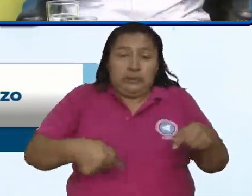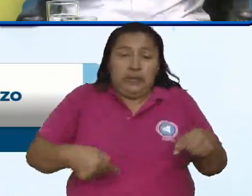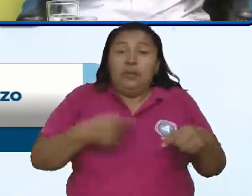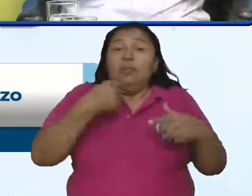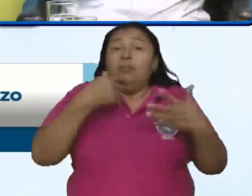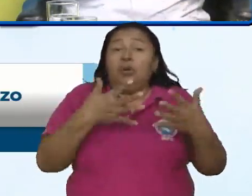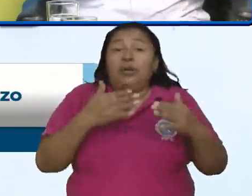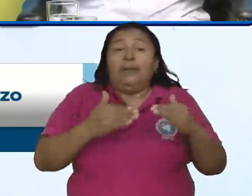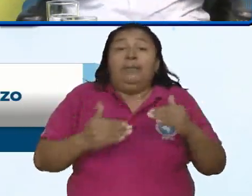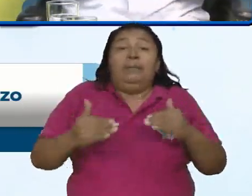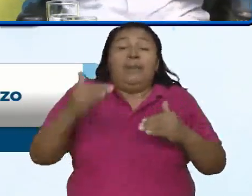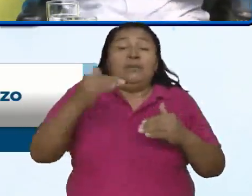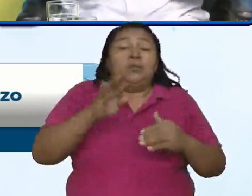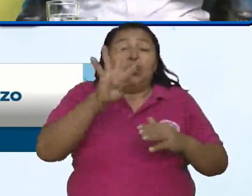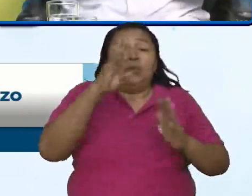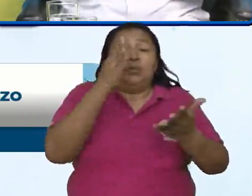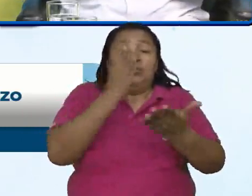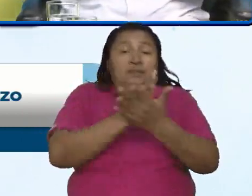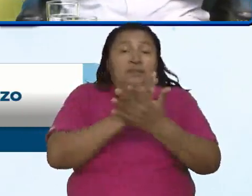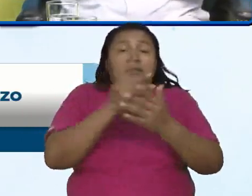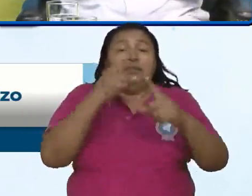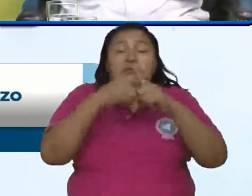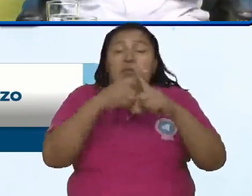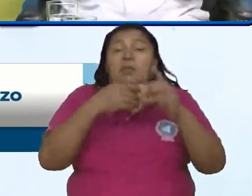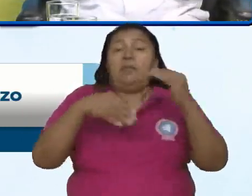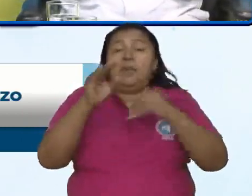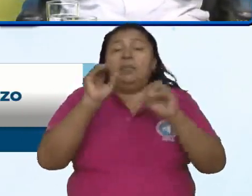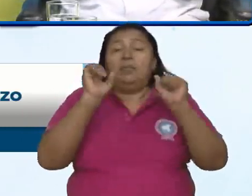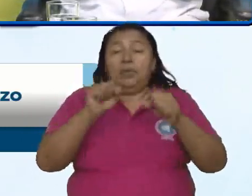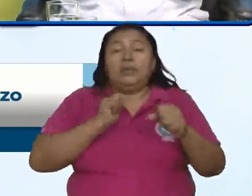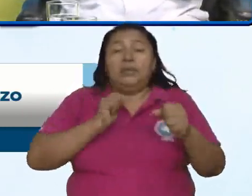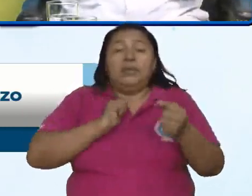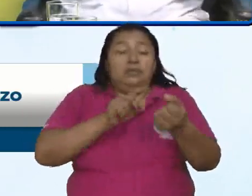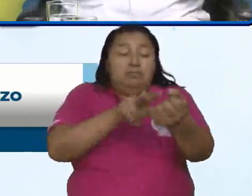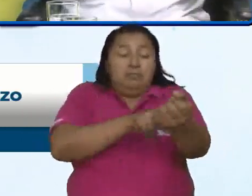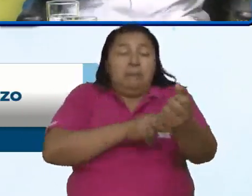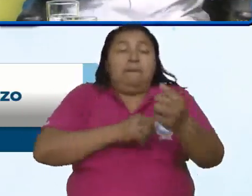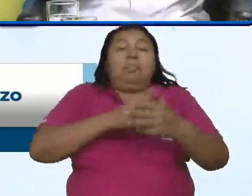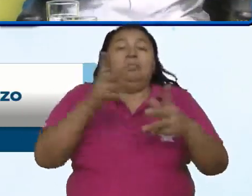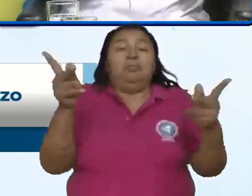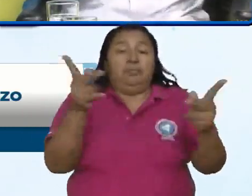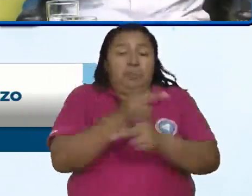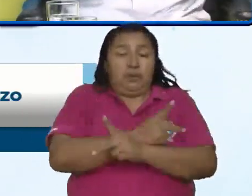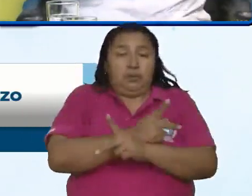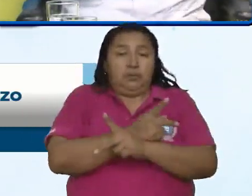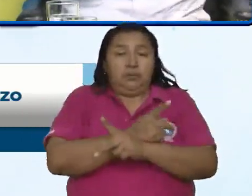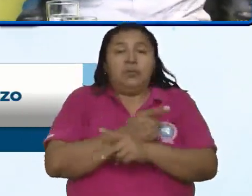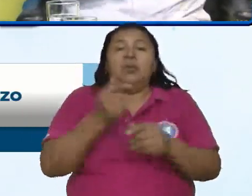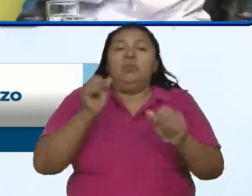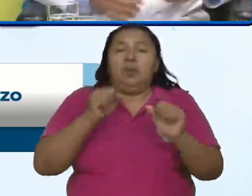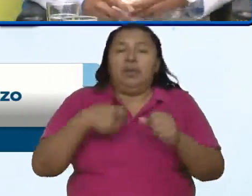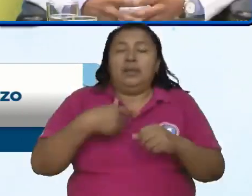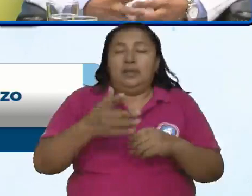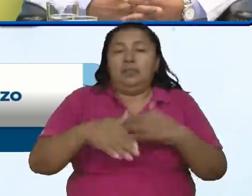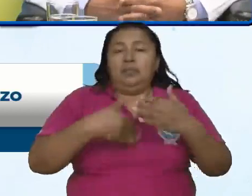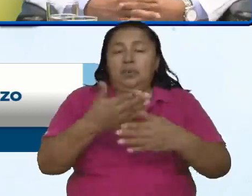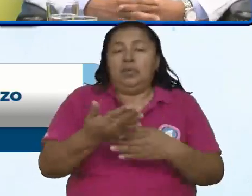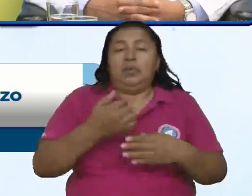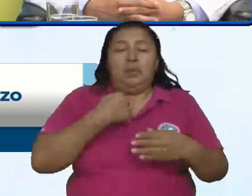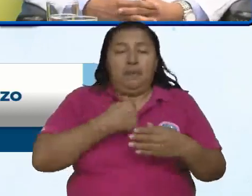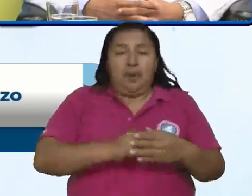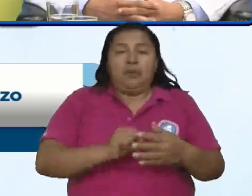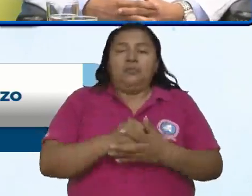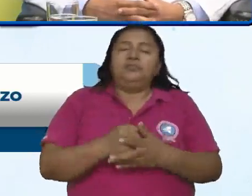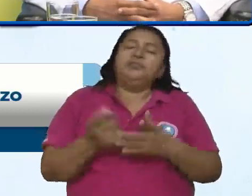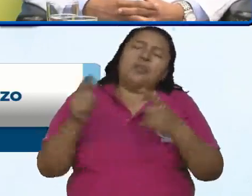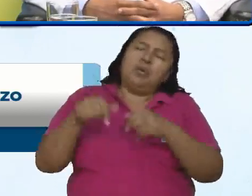se aumenta hasta 4 veces más la incidencia de enfermedad tromboembólica venosa cuando usted hace una cesárea que cuando usted hace un parto. Interesante.